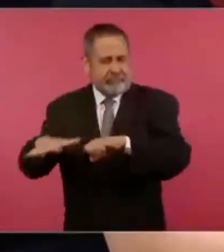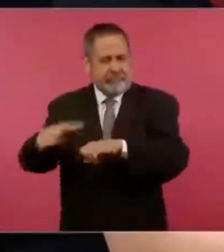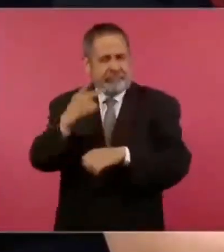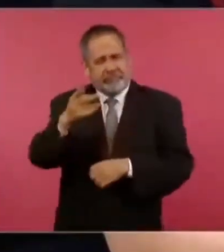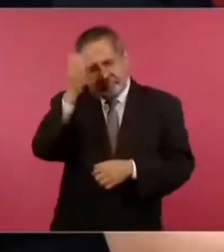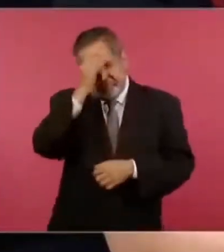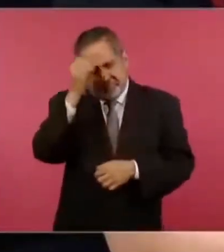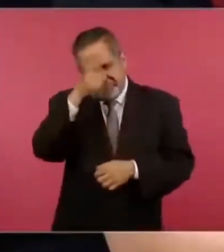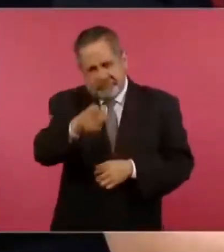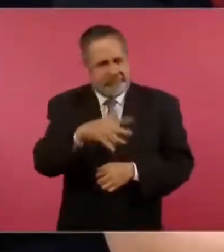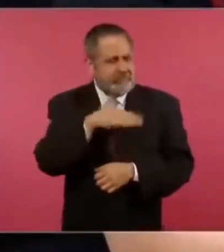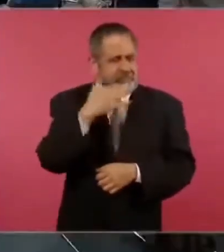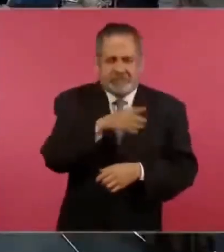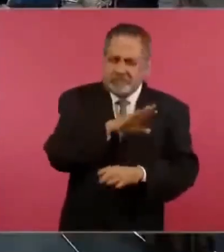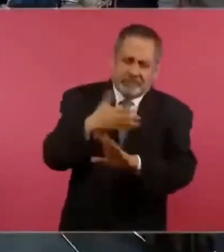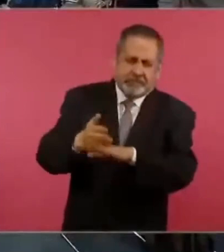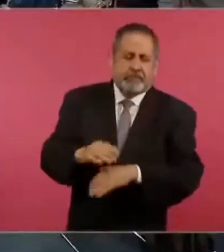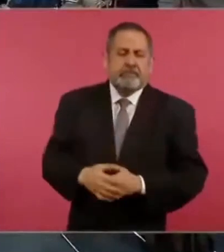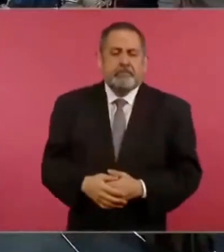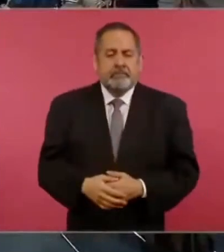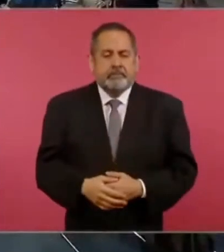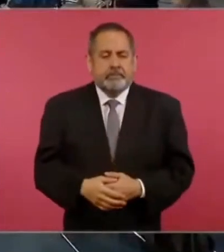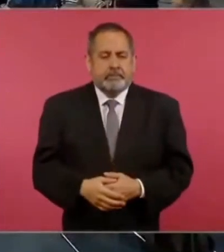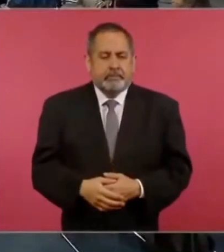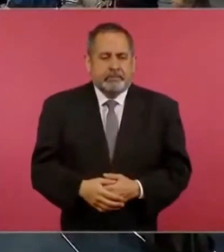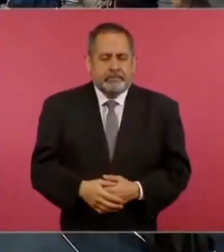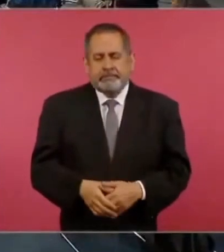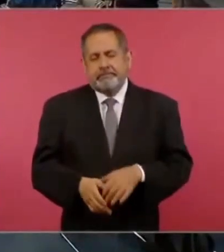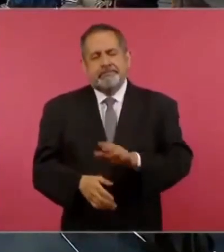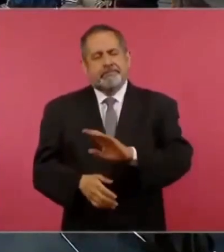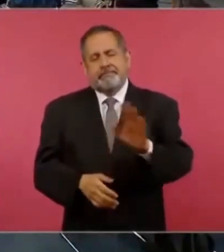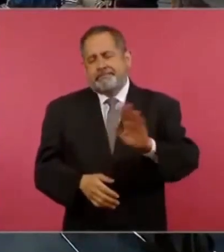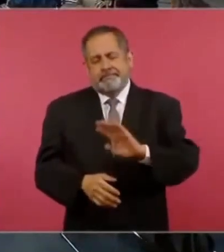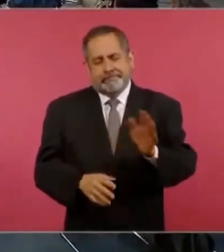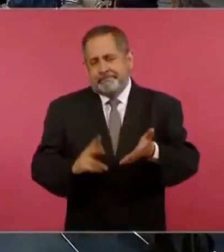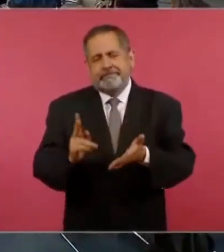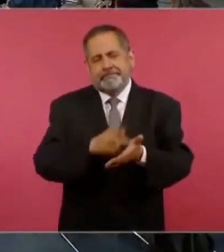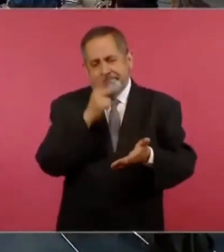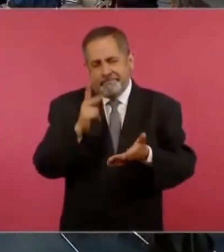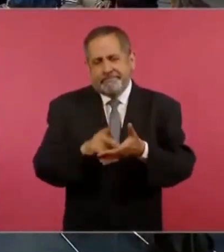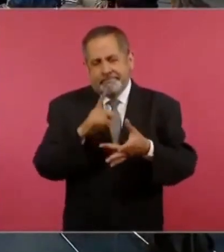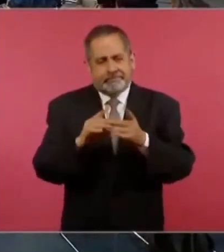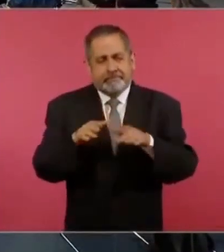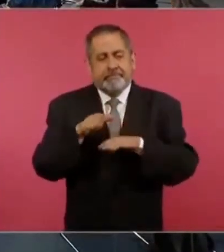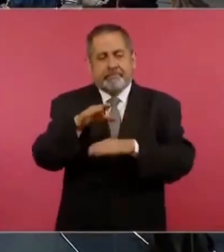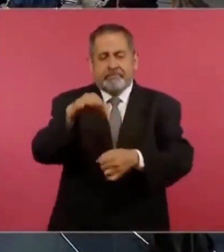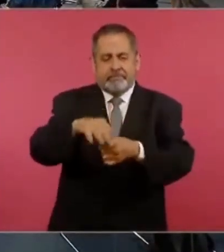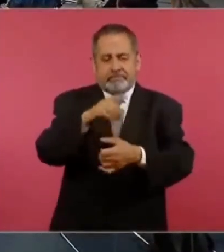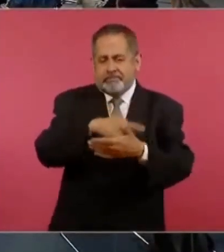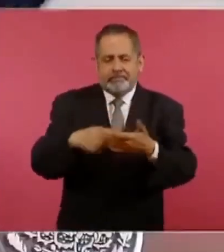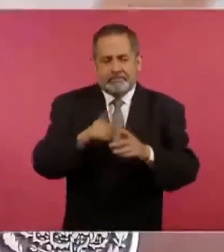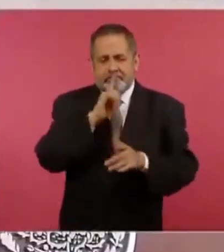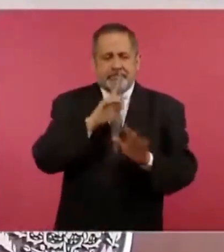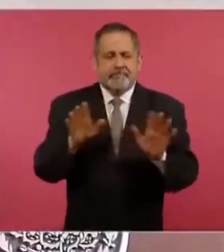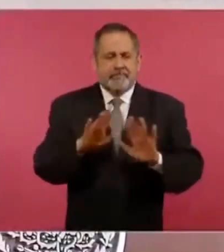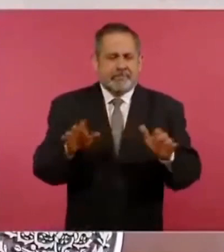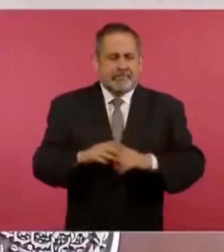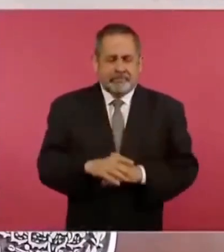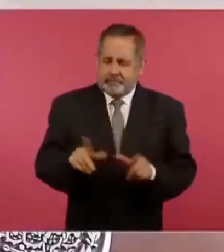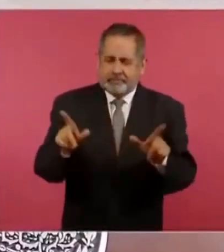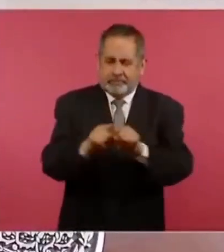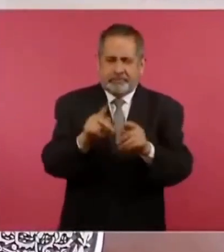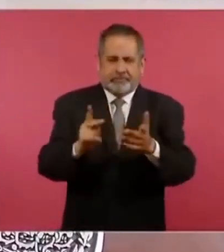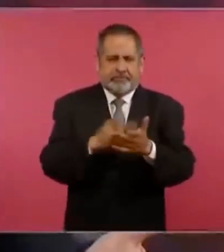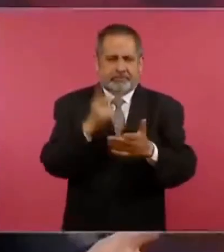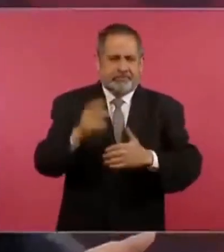opinión sobre esta guerra sucia en contra del Es que doctor. he hablado mucho de eso, no tengo por qué meterme en lo electoral. Nada Es más voy a electoral. repetir.